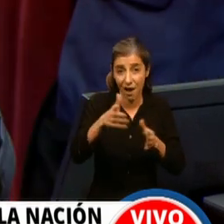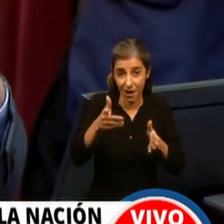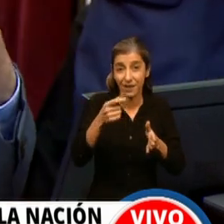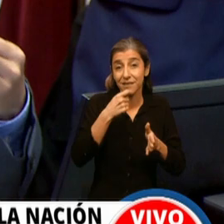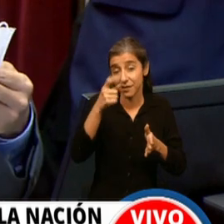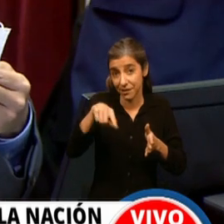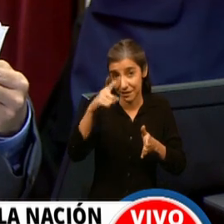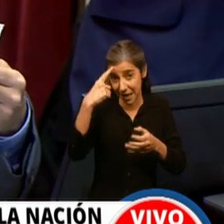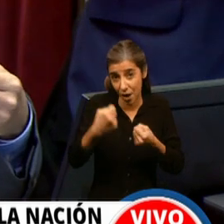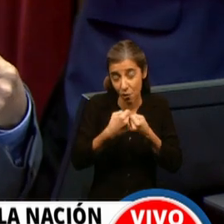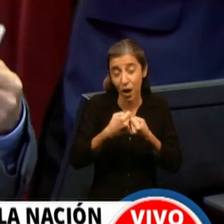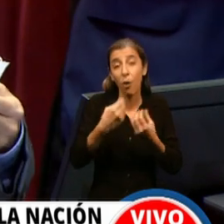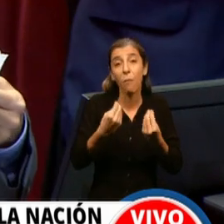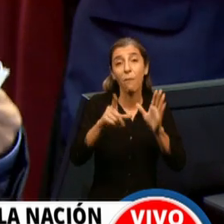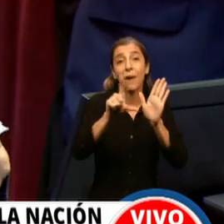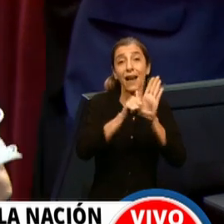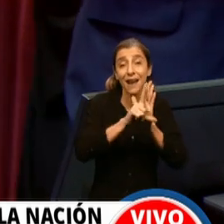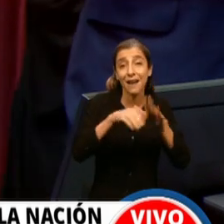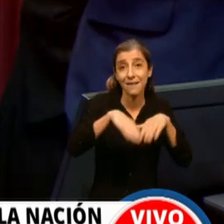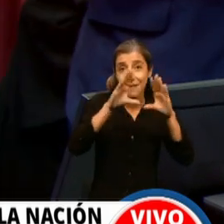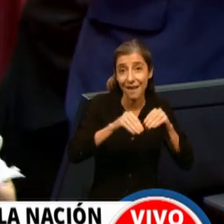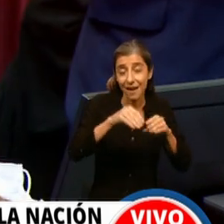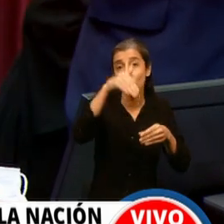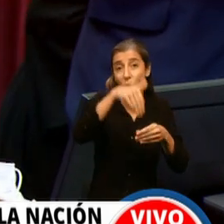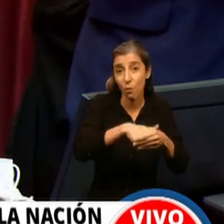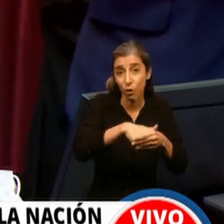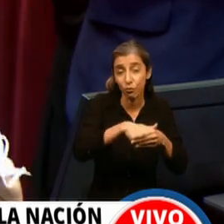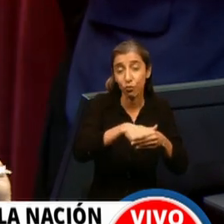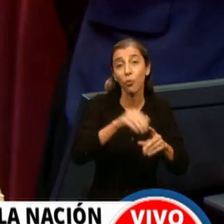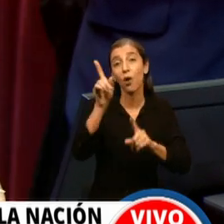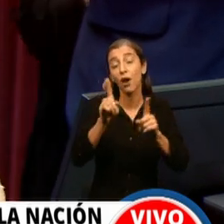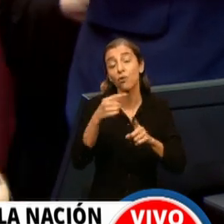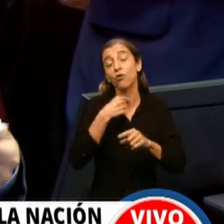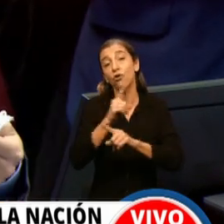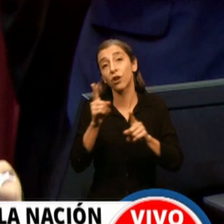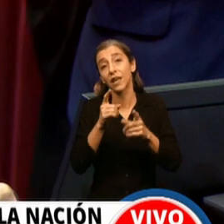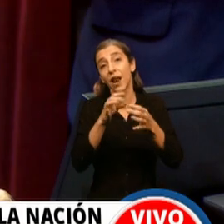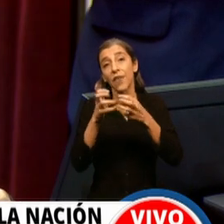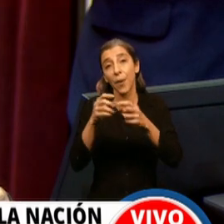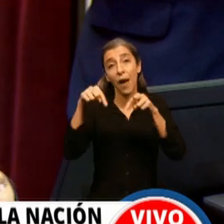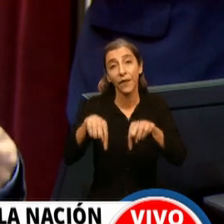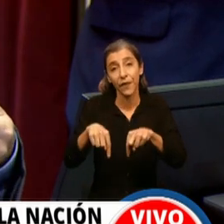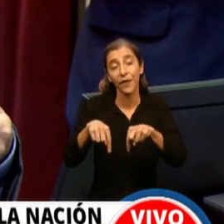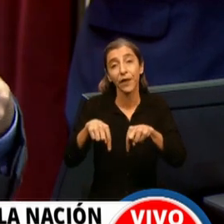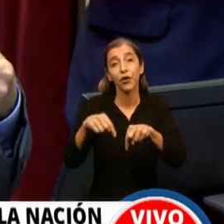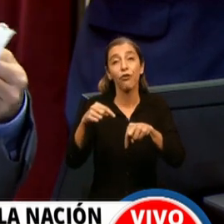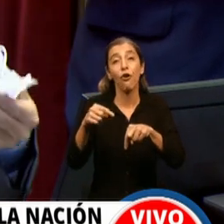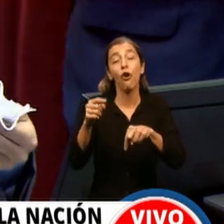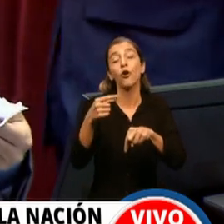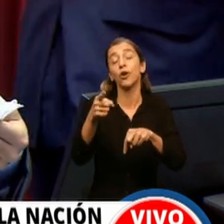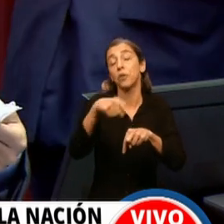los que intentan plantear que no se debata el tema hoy y no haya quórum